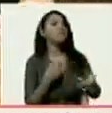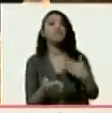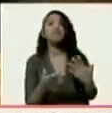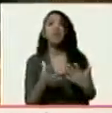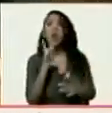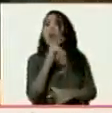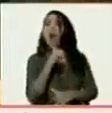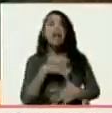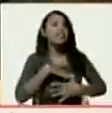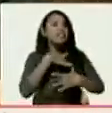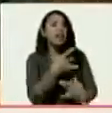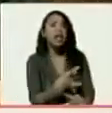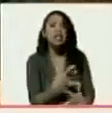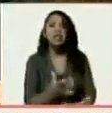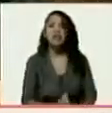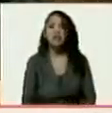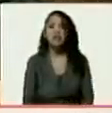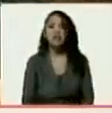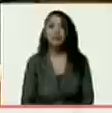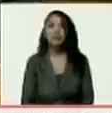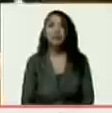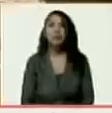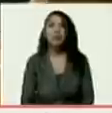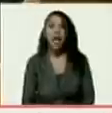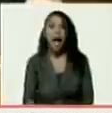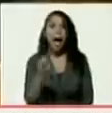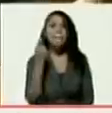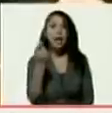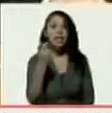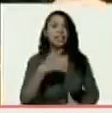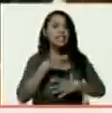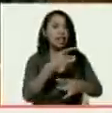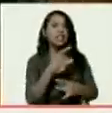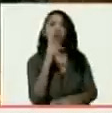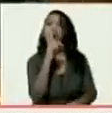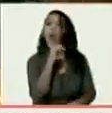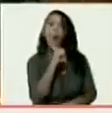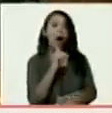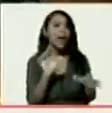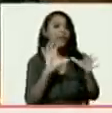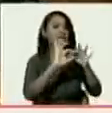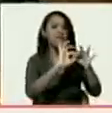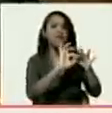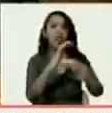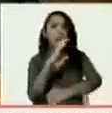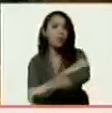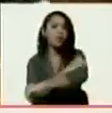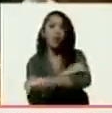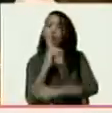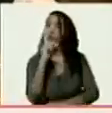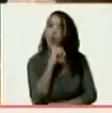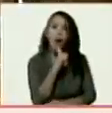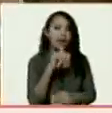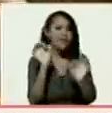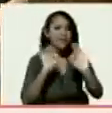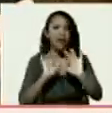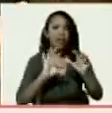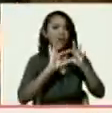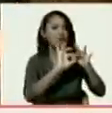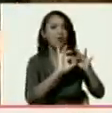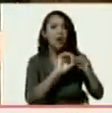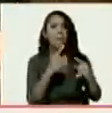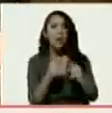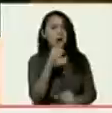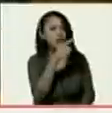Jamás les ha interesado. Para nada, unidad, no hay unidad en la derecha. No hay. Pero lo más